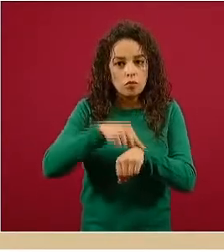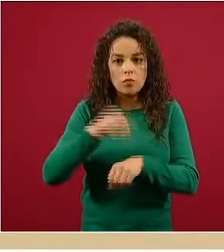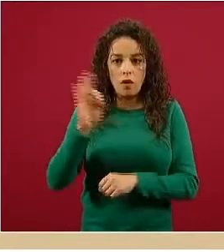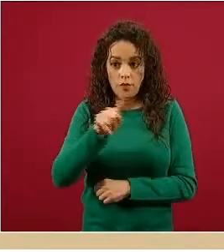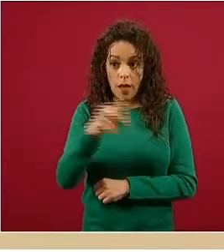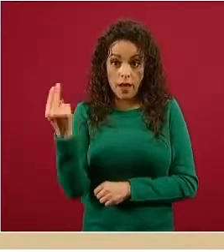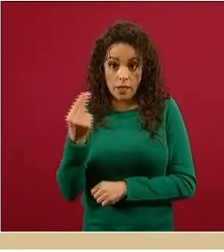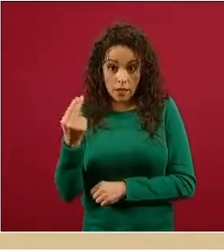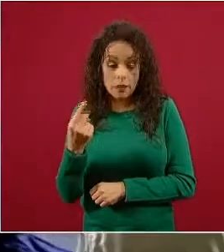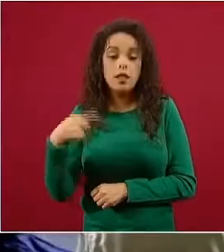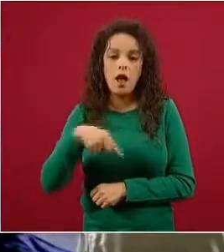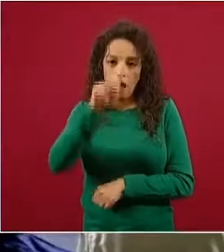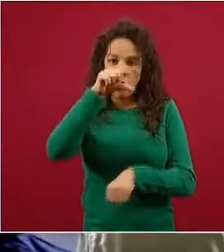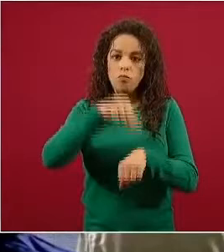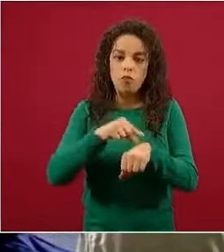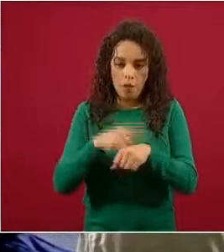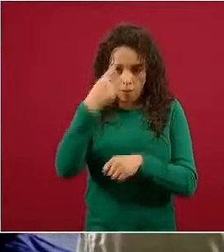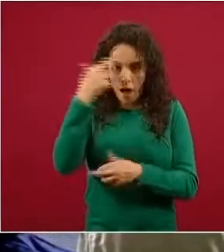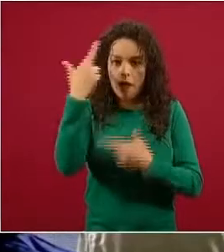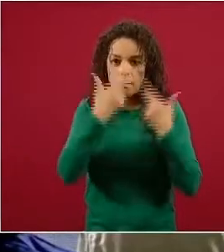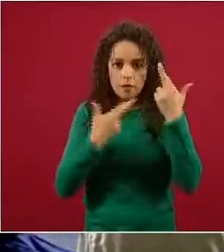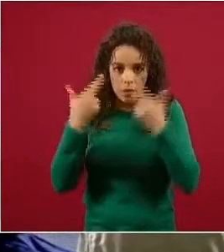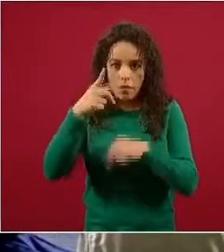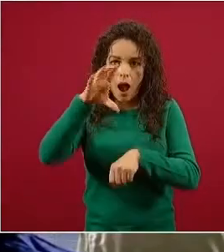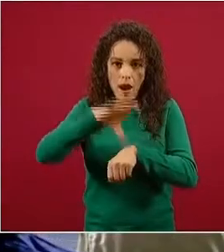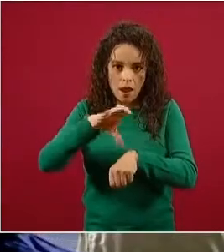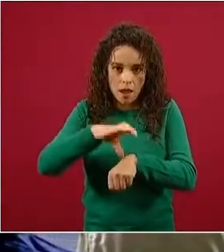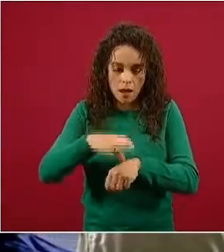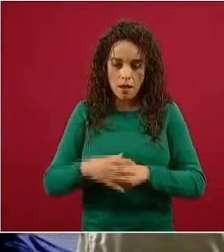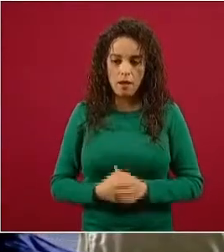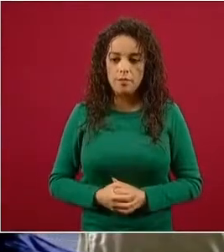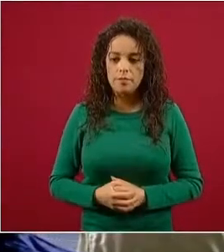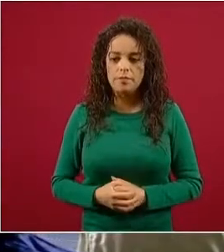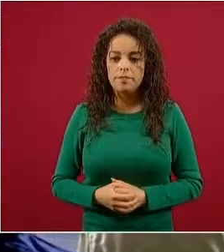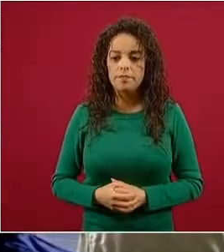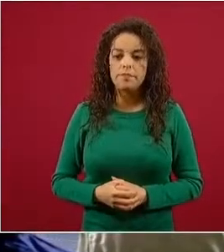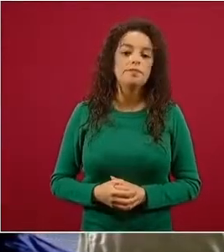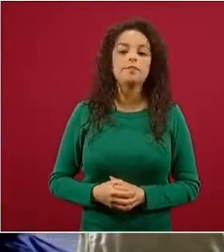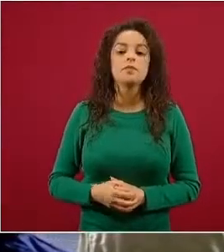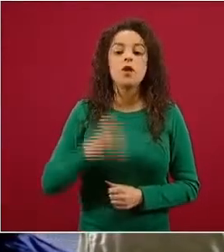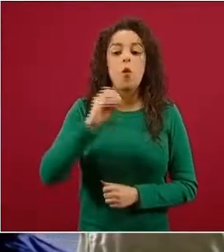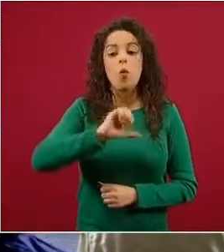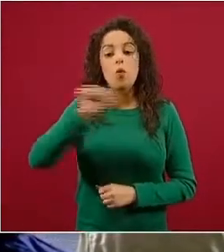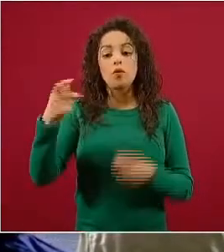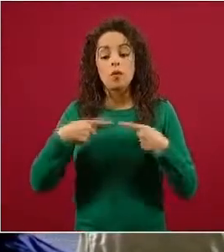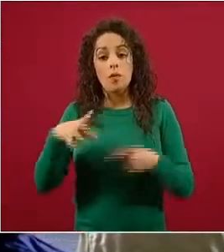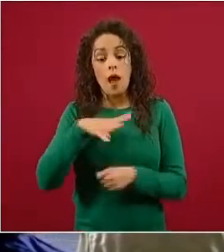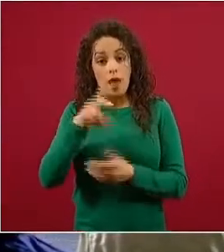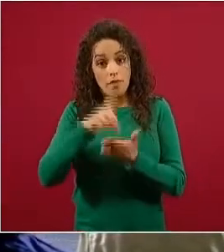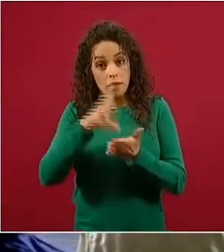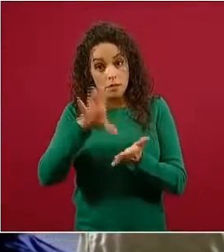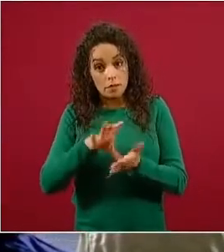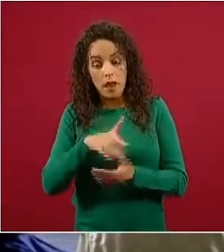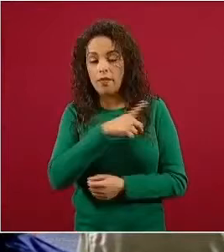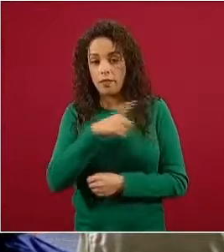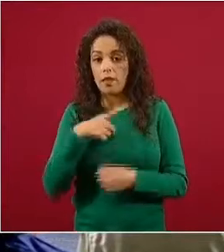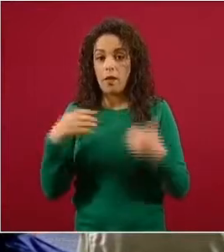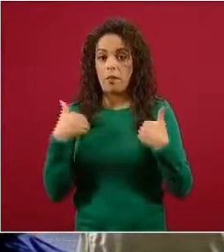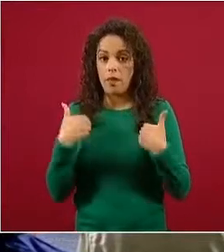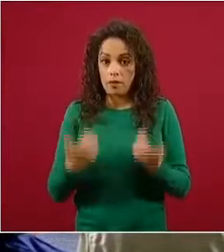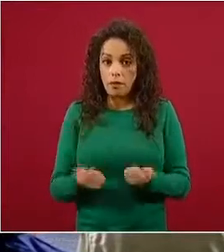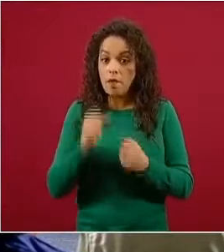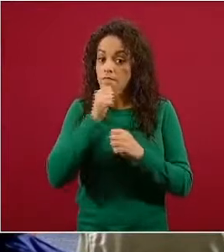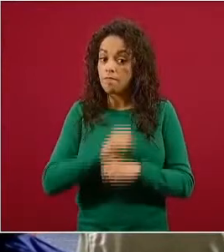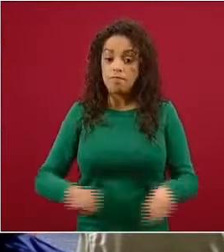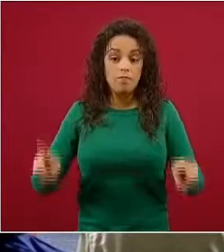La que sigue, y finalmente, bueno, en las personas con enfermedades preexistentes y o discapacidad, es importante saber que el